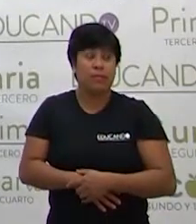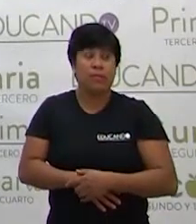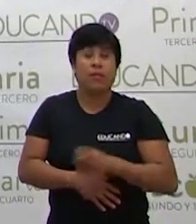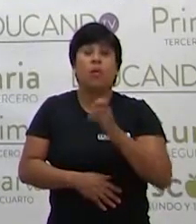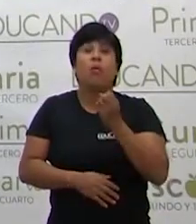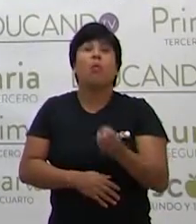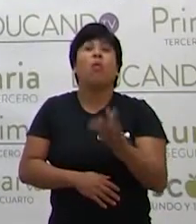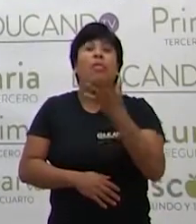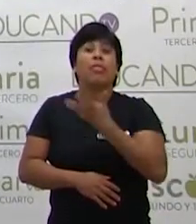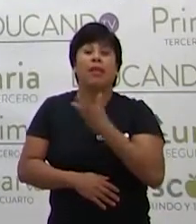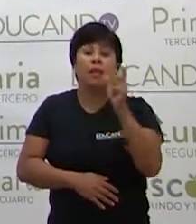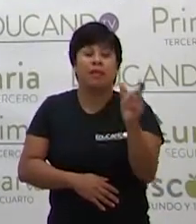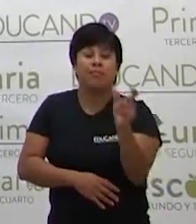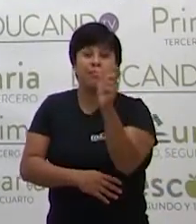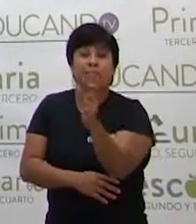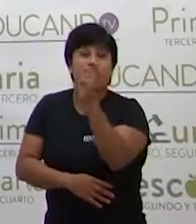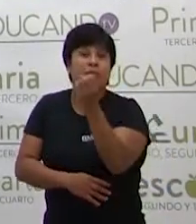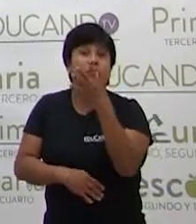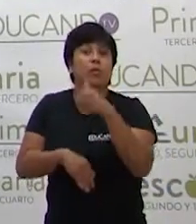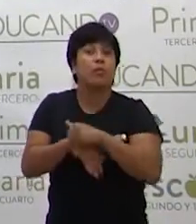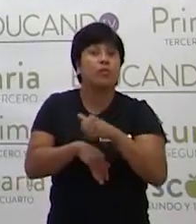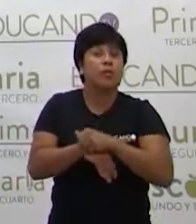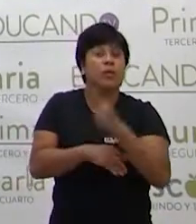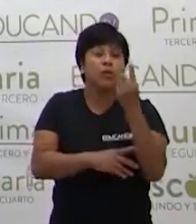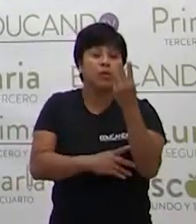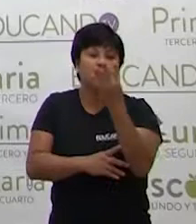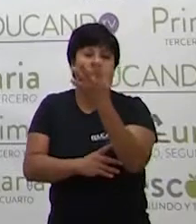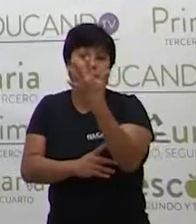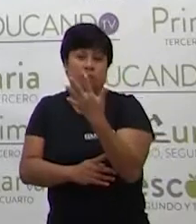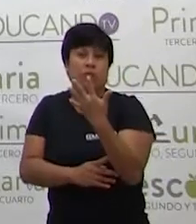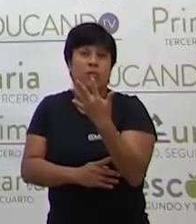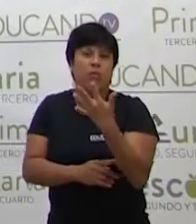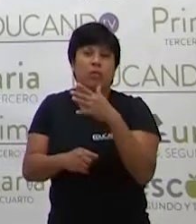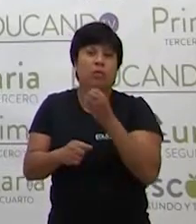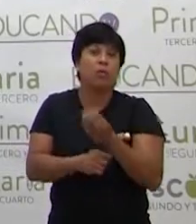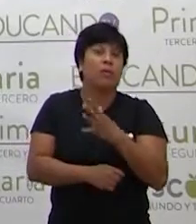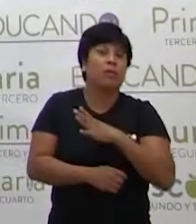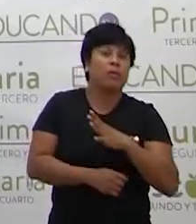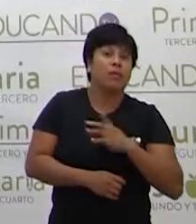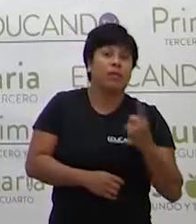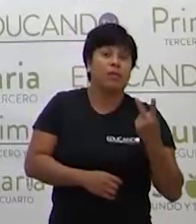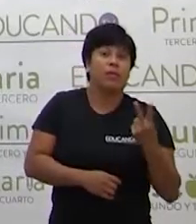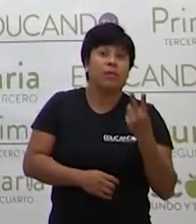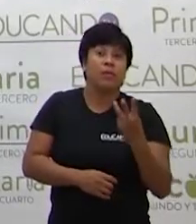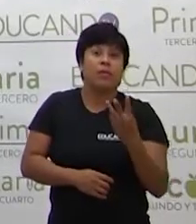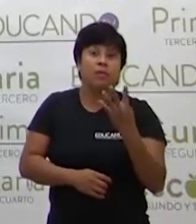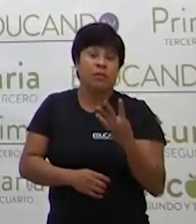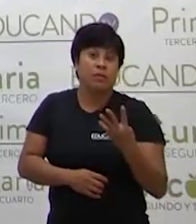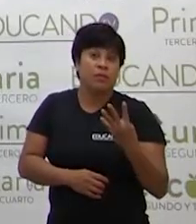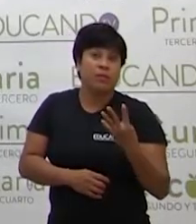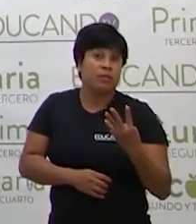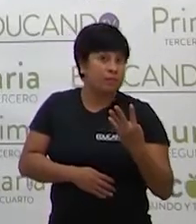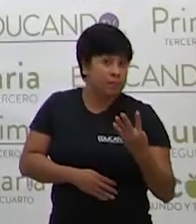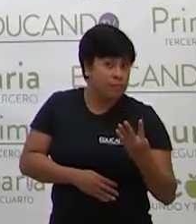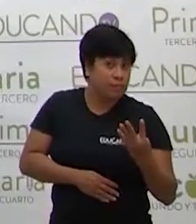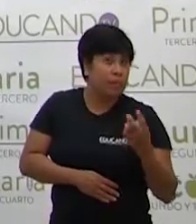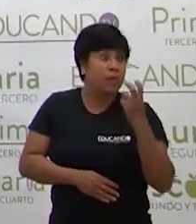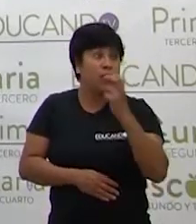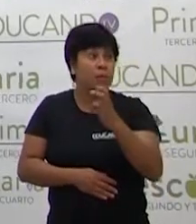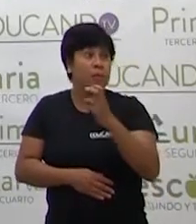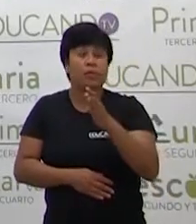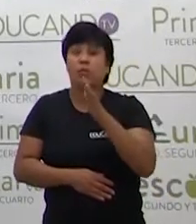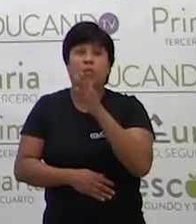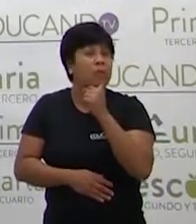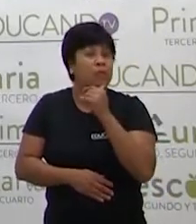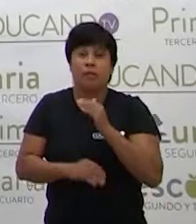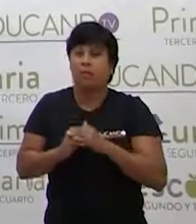¿Cuántas cifras tiene este? 1, 2, 3, 4, 5. ¿Cuántas cifras tiene este? 1, 2, 3, 4. Por lo tanto, no